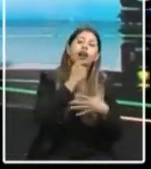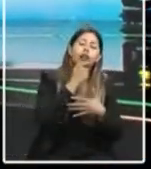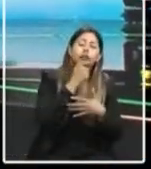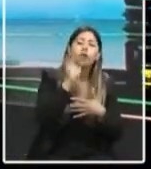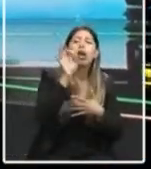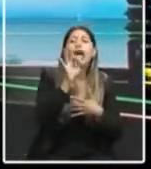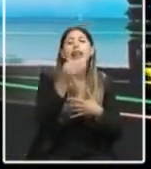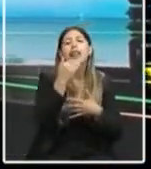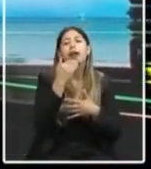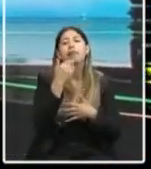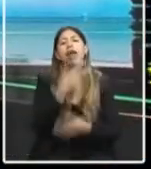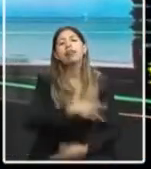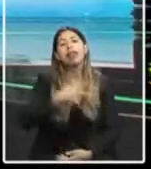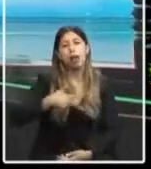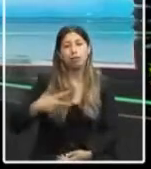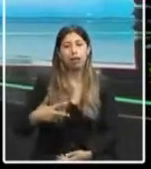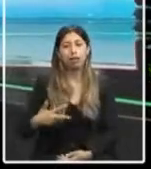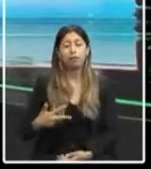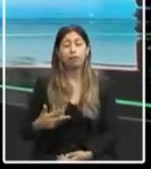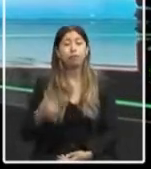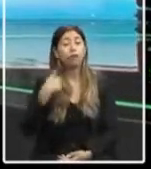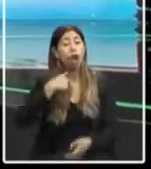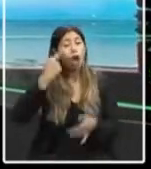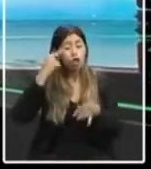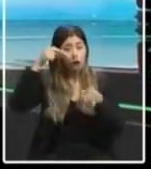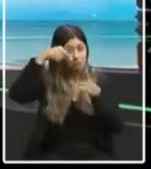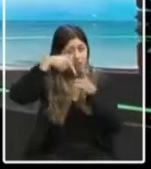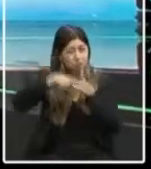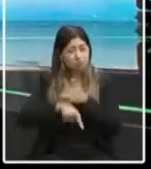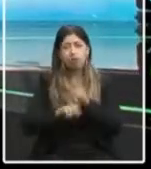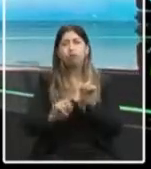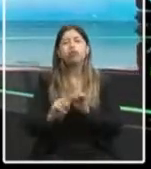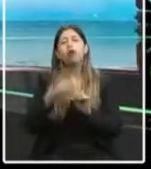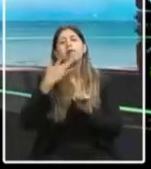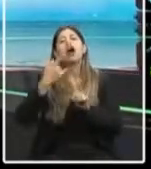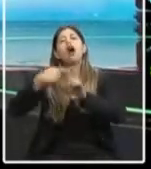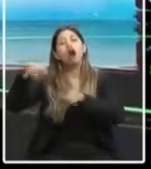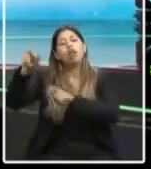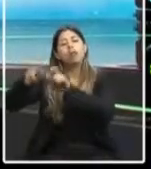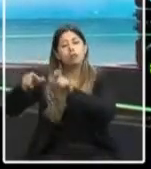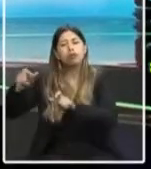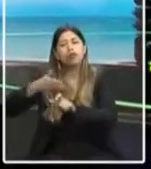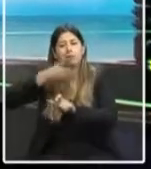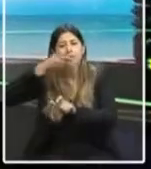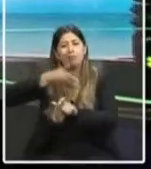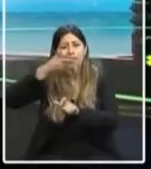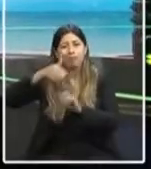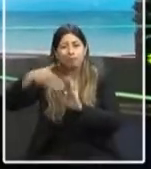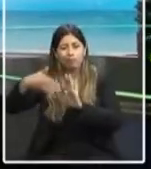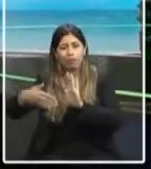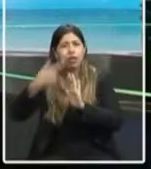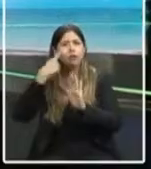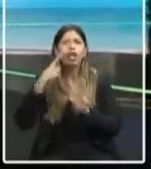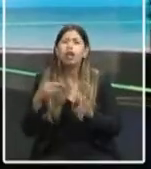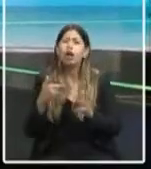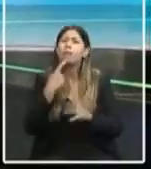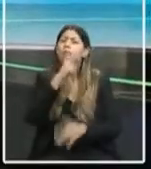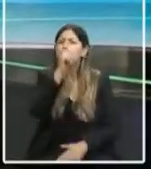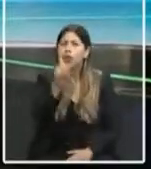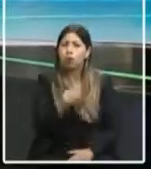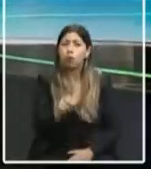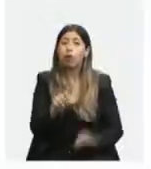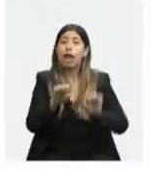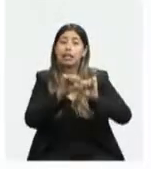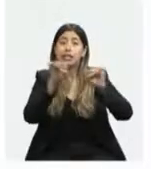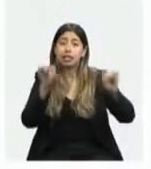No voy a entrar en esto, ya que otros expositores lo harán más adelante, pero ¿cómo podemos diseñar sistemas de salud que